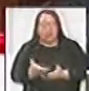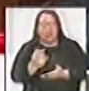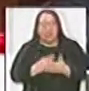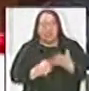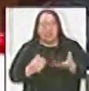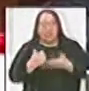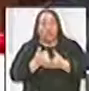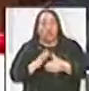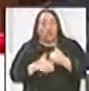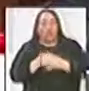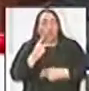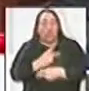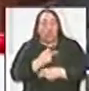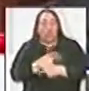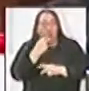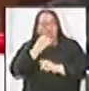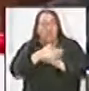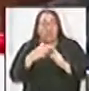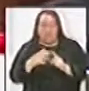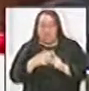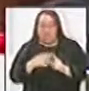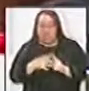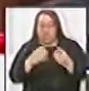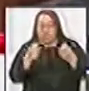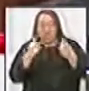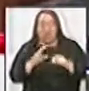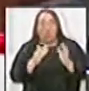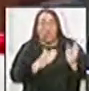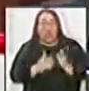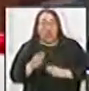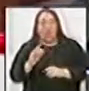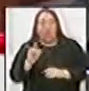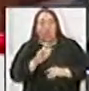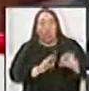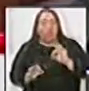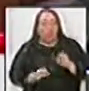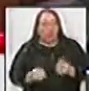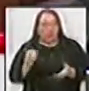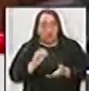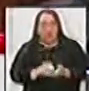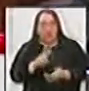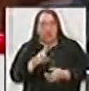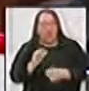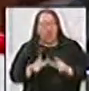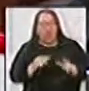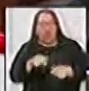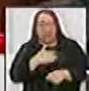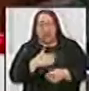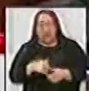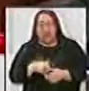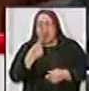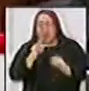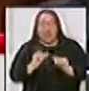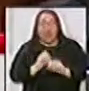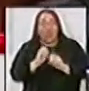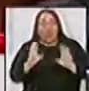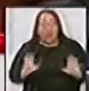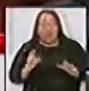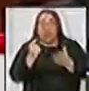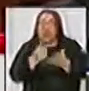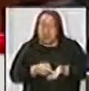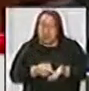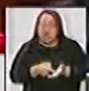que contribuya a la preservación del ambiente conforme a los planes urbanos o a los planes viales locales, presidente, para que quede claro que